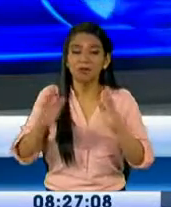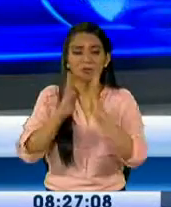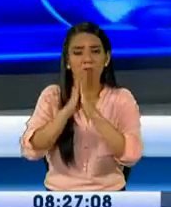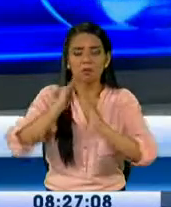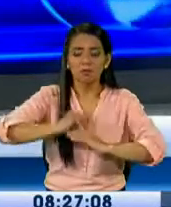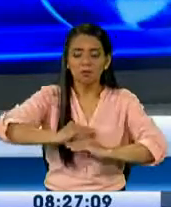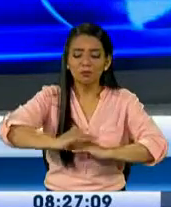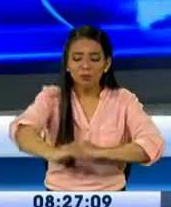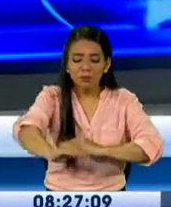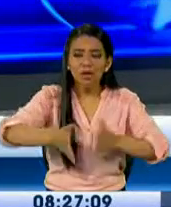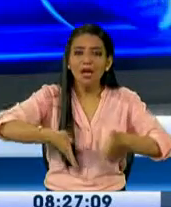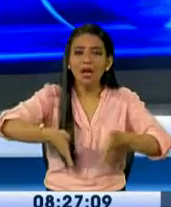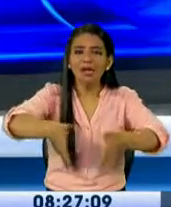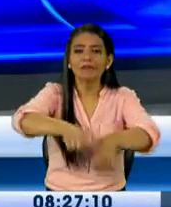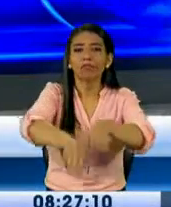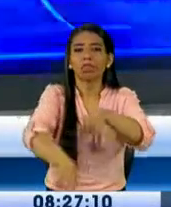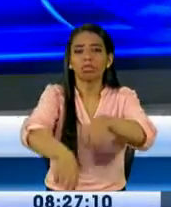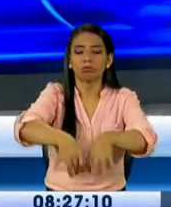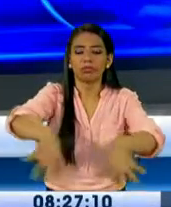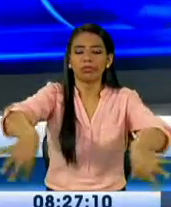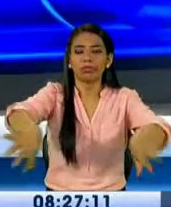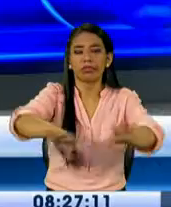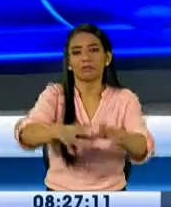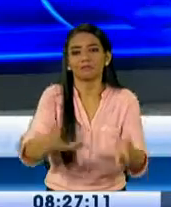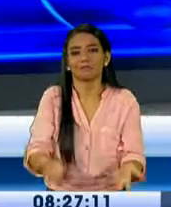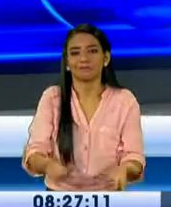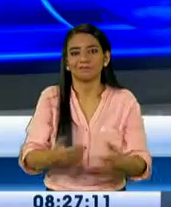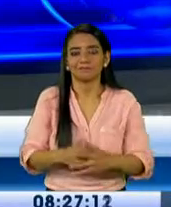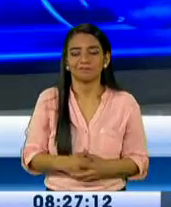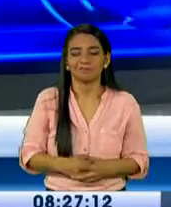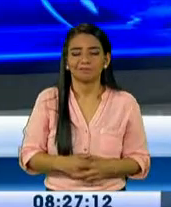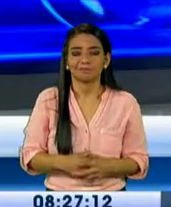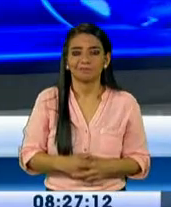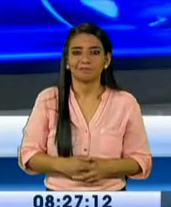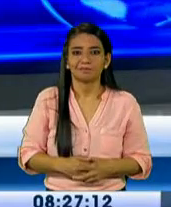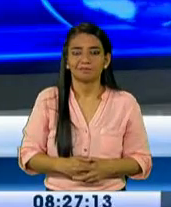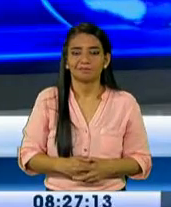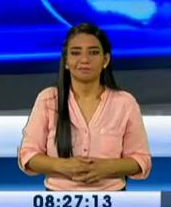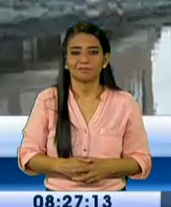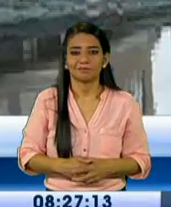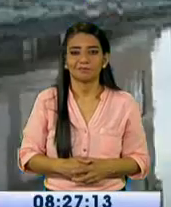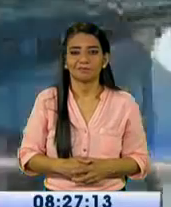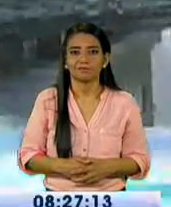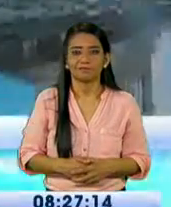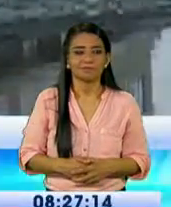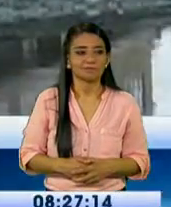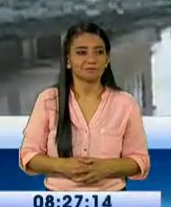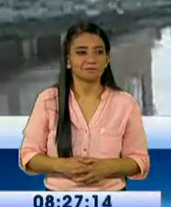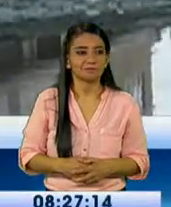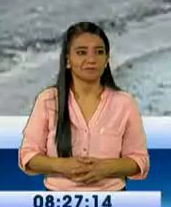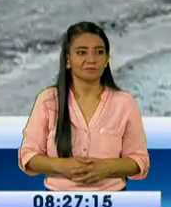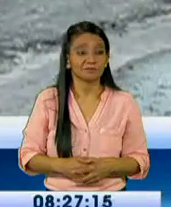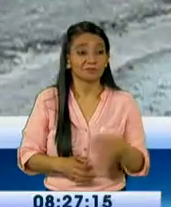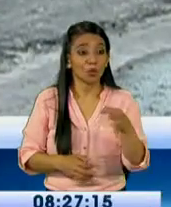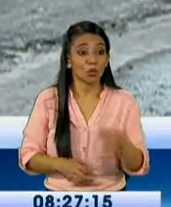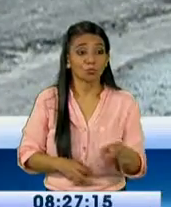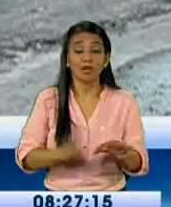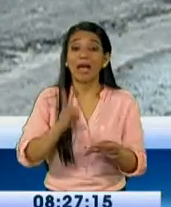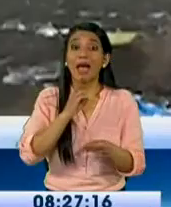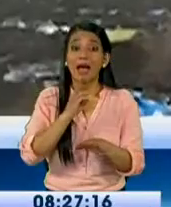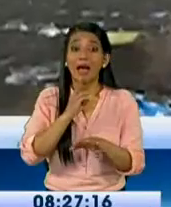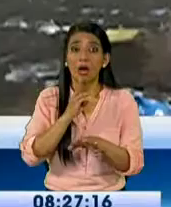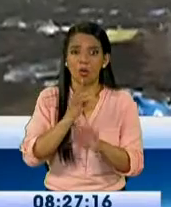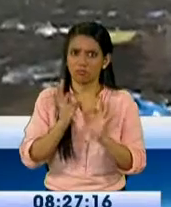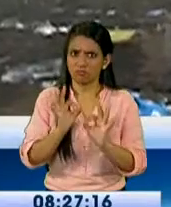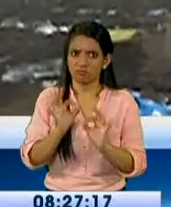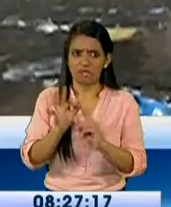de la calle que quedó en malas condiciones luego del trabajo de reparación de la tubería rota. Así es como este elemento vital para el ser humano se